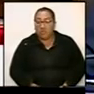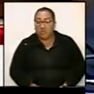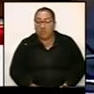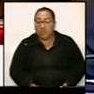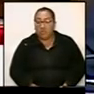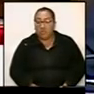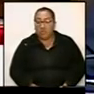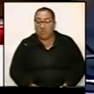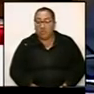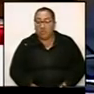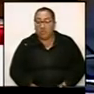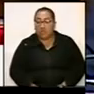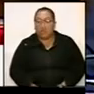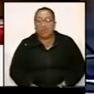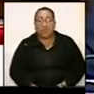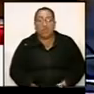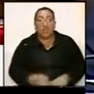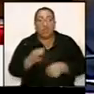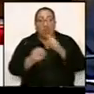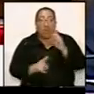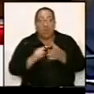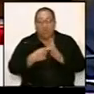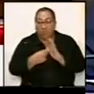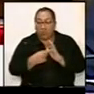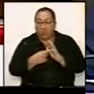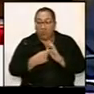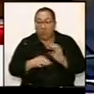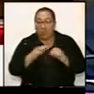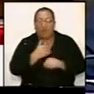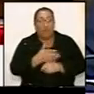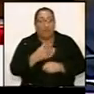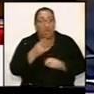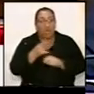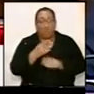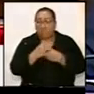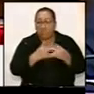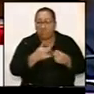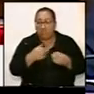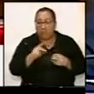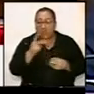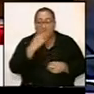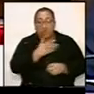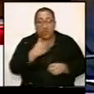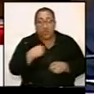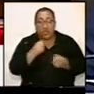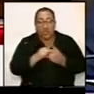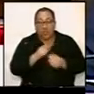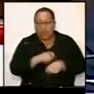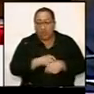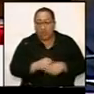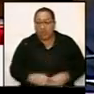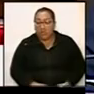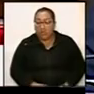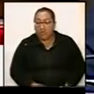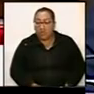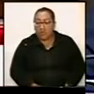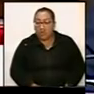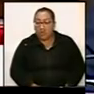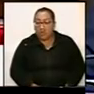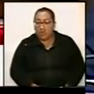señalar algunos puntos en favor y en contra. Permítame, señor presidente, con el tiempo que le corresponde a mi